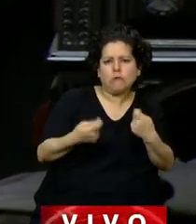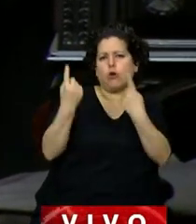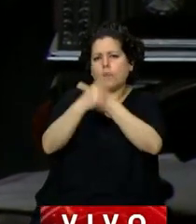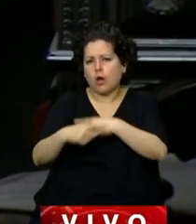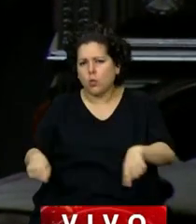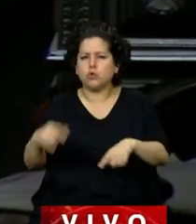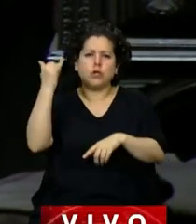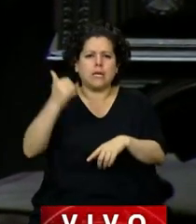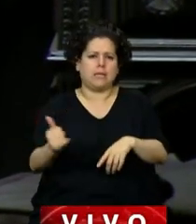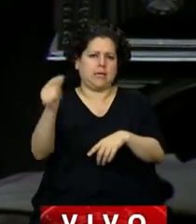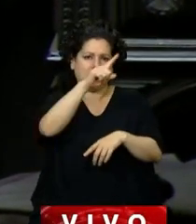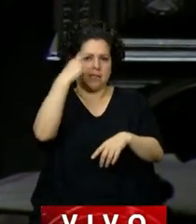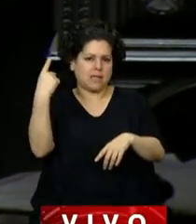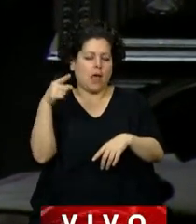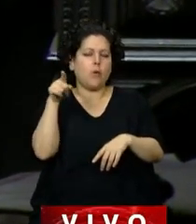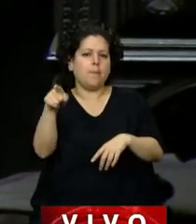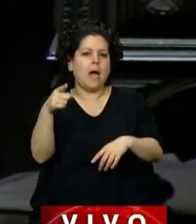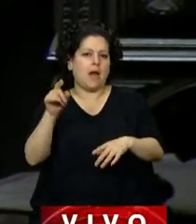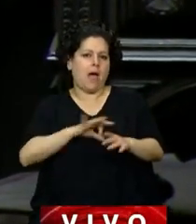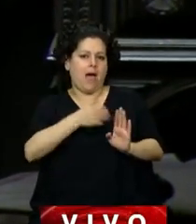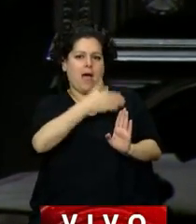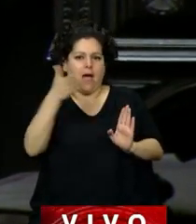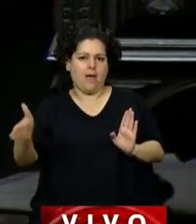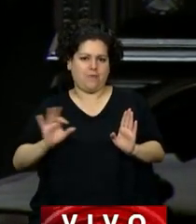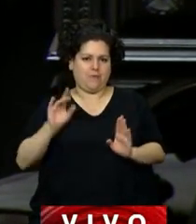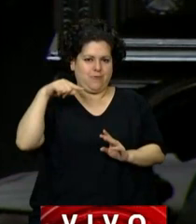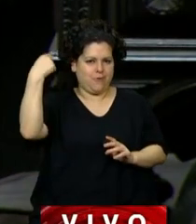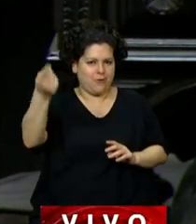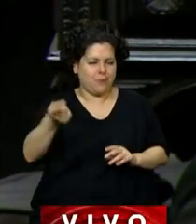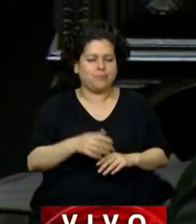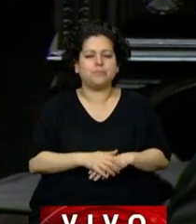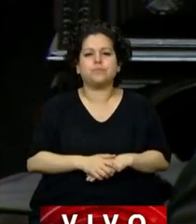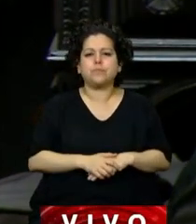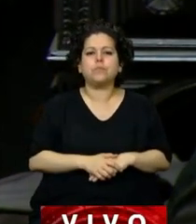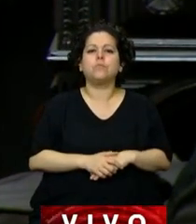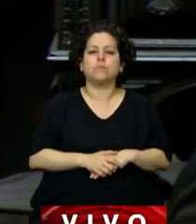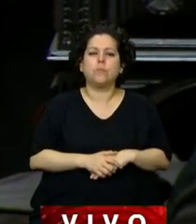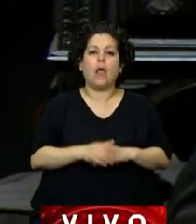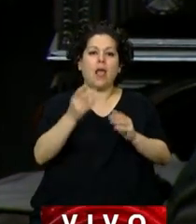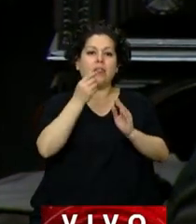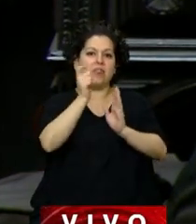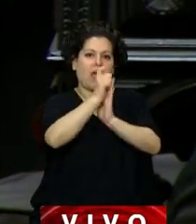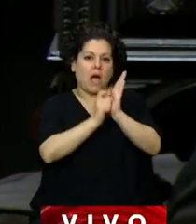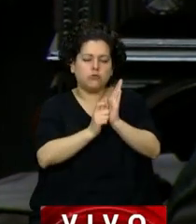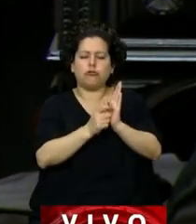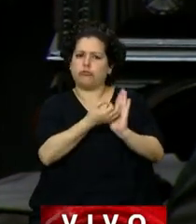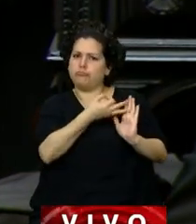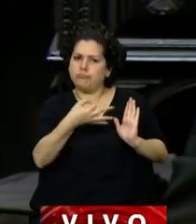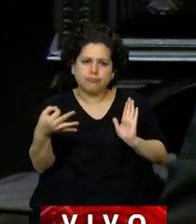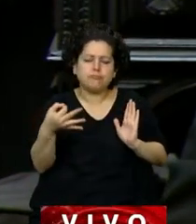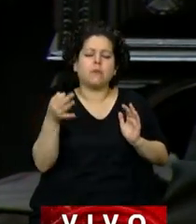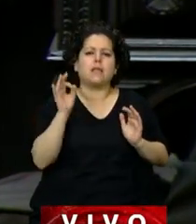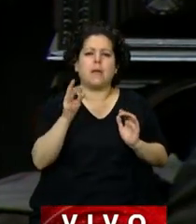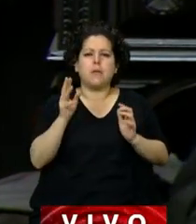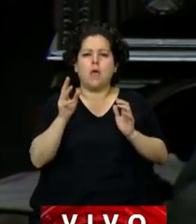que cuenta un Estado para la proyección de todo el año. Por lo que contar con datos certeros y con